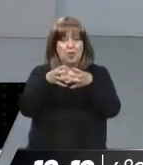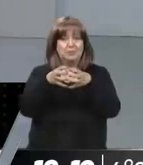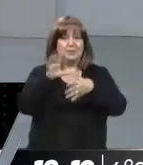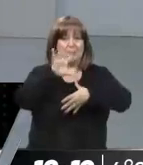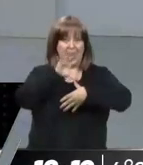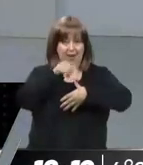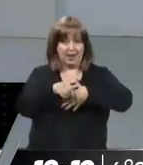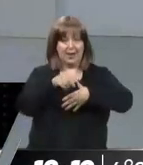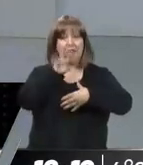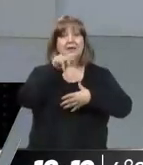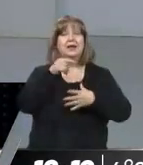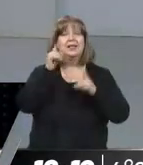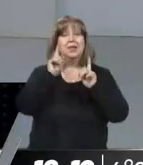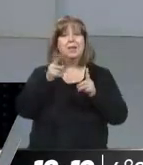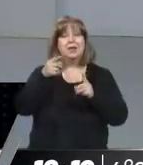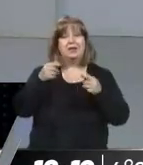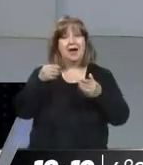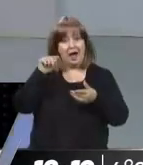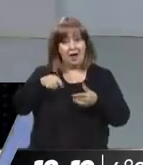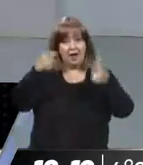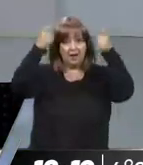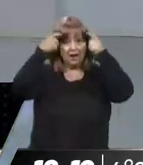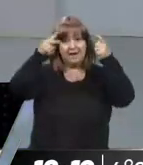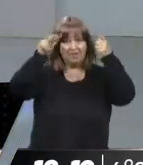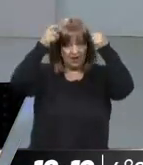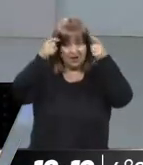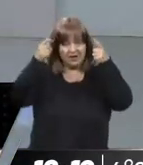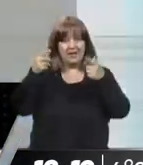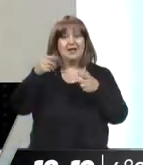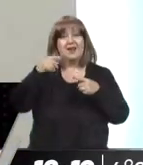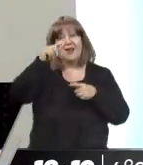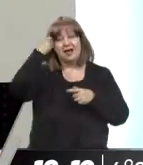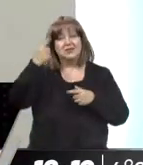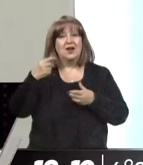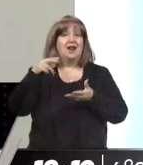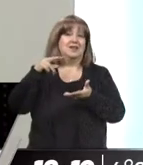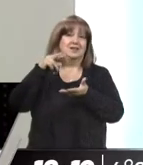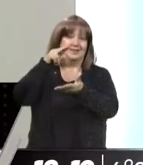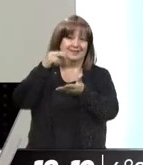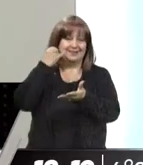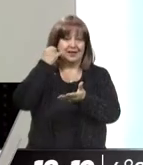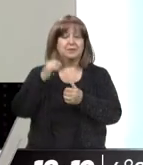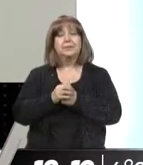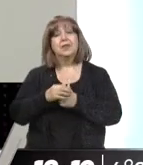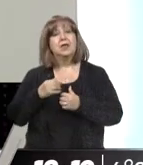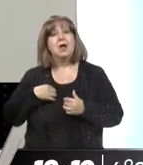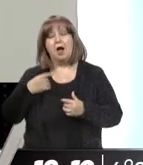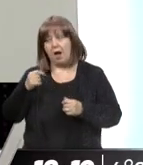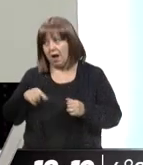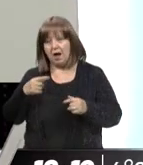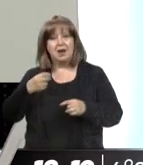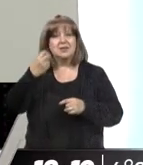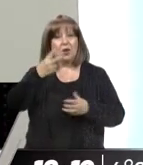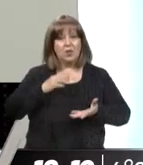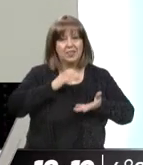nos sumaron la Reina y Virreina Nacionales de la Vendimia, mirá. Segunda entrega de Frío Cero, realmente sorprendidos